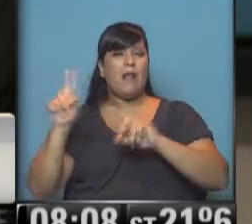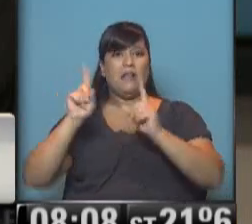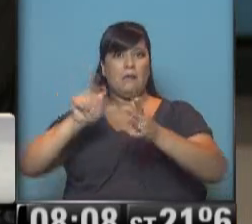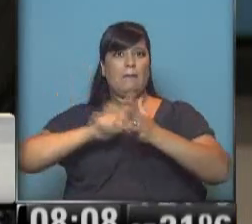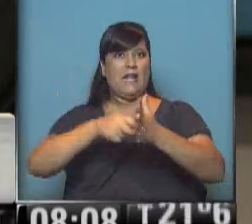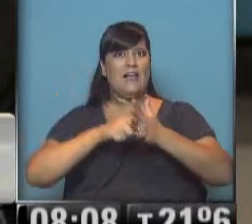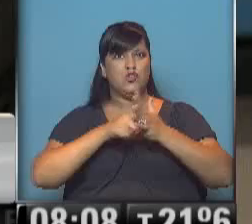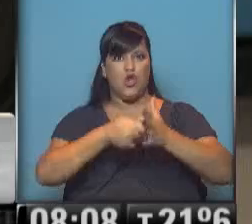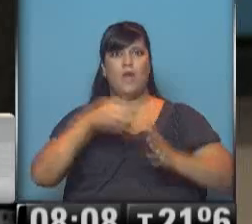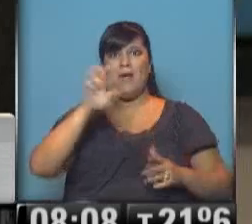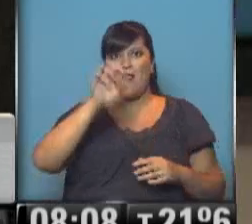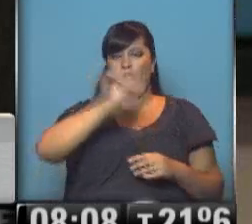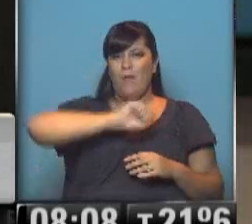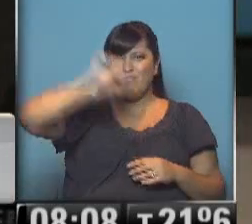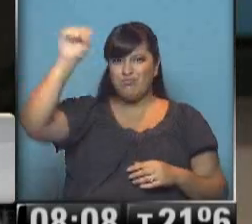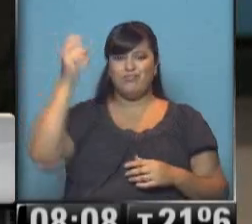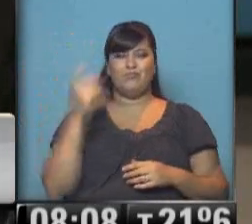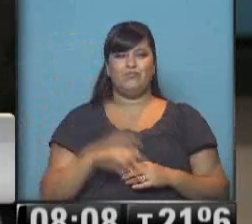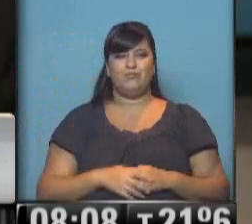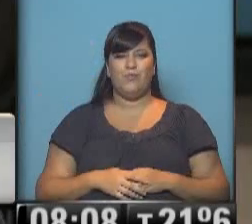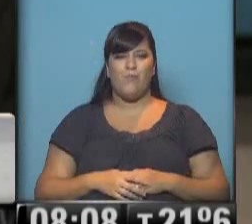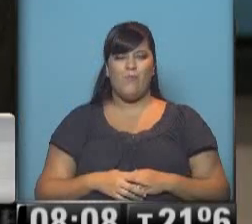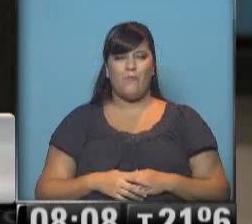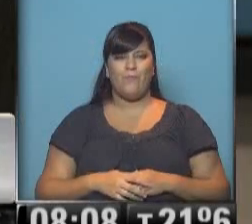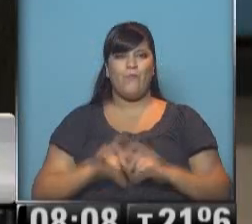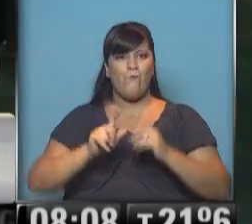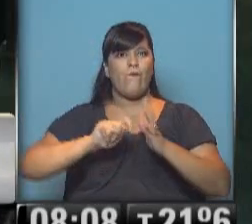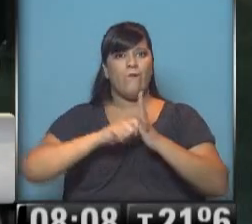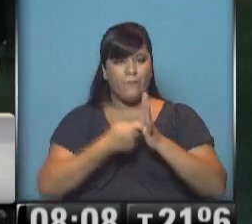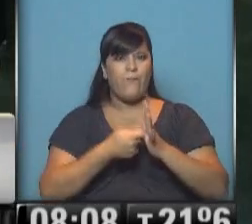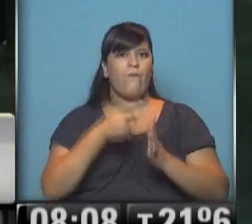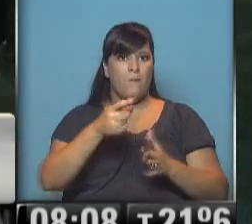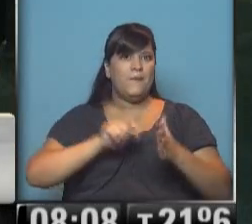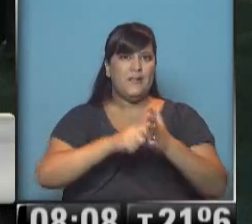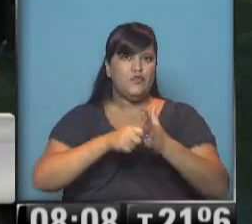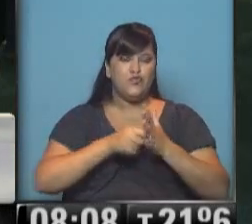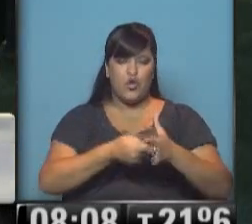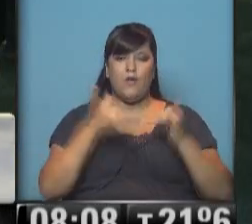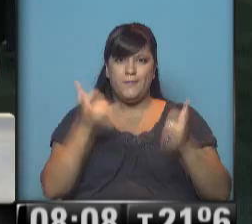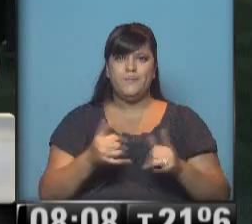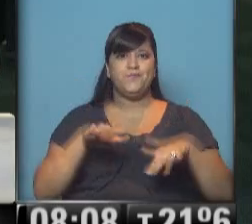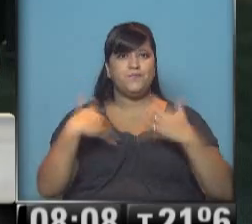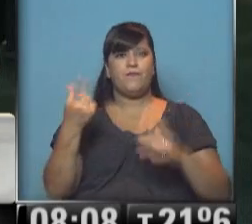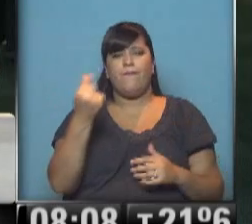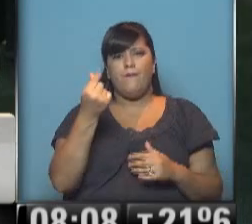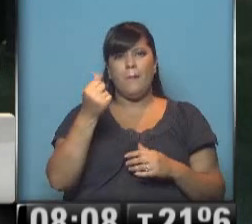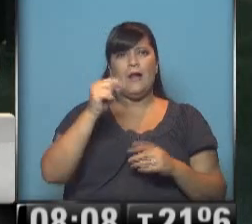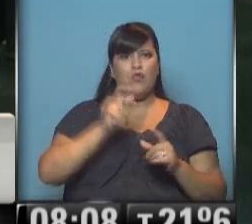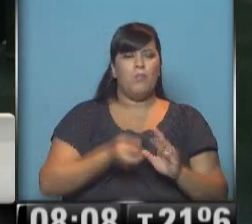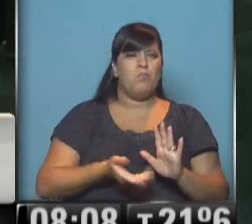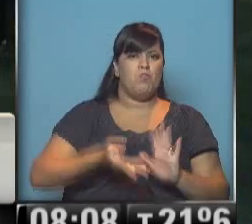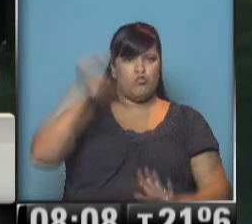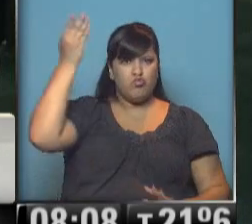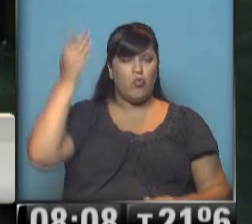hubiera expectativa de devaluación perdón y presiones para que hubieron una devaluación entonces los precios se anticiparon en muchos